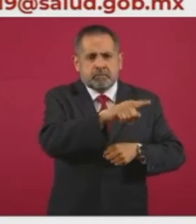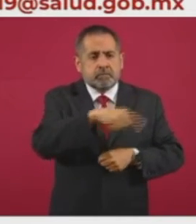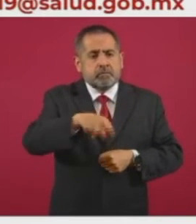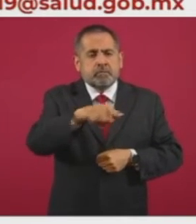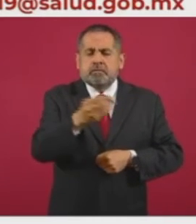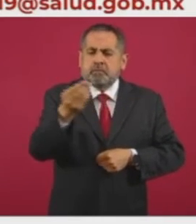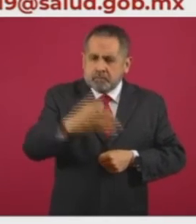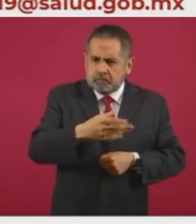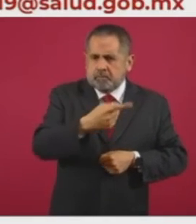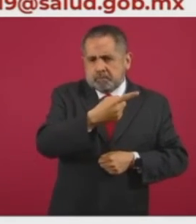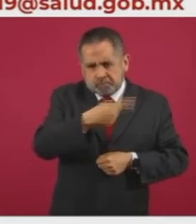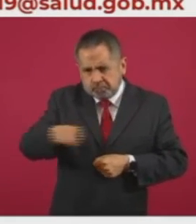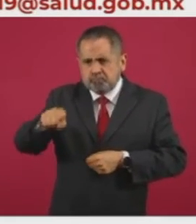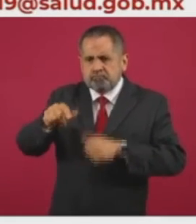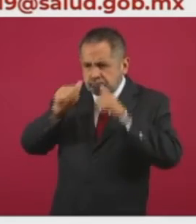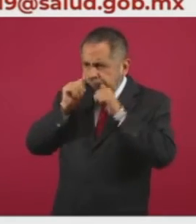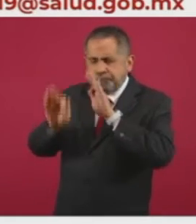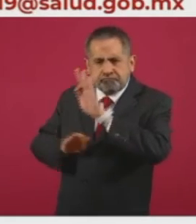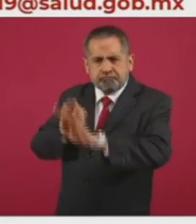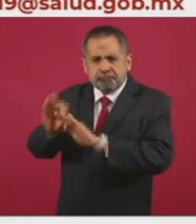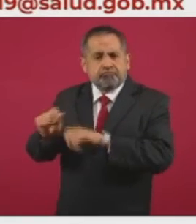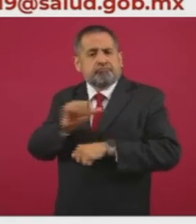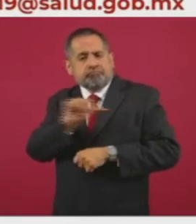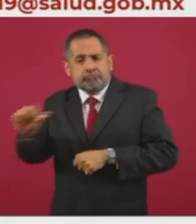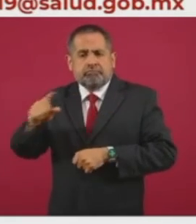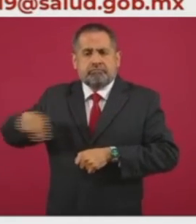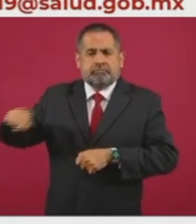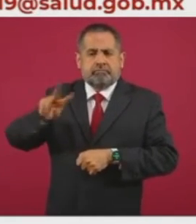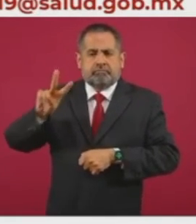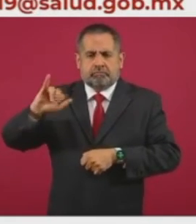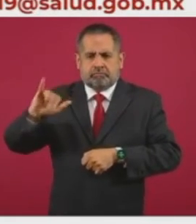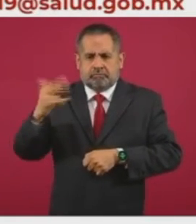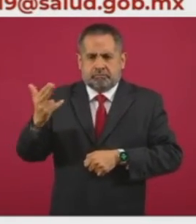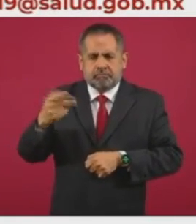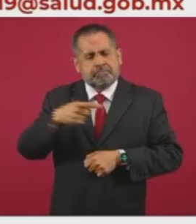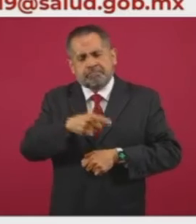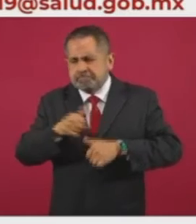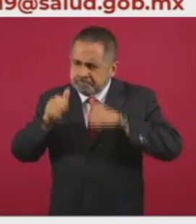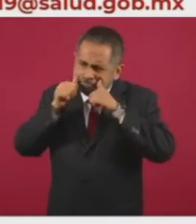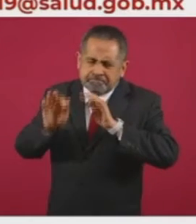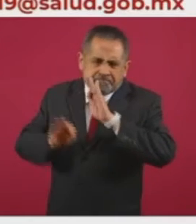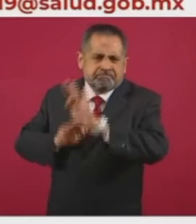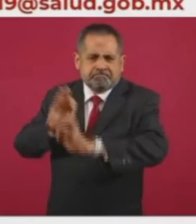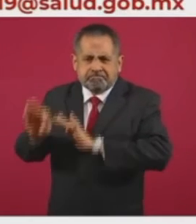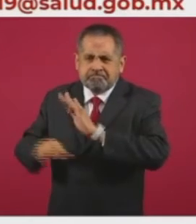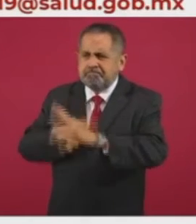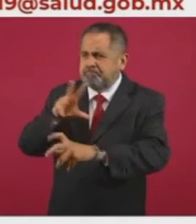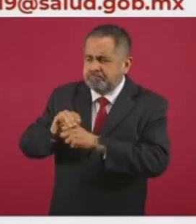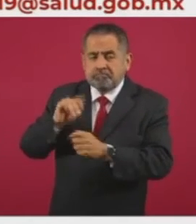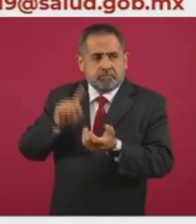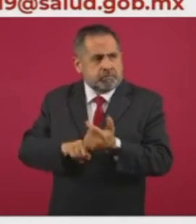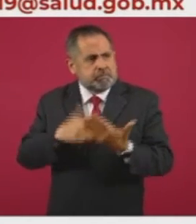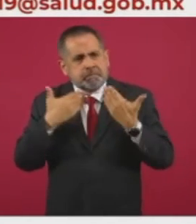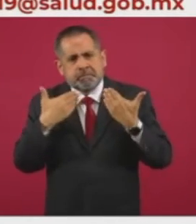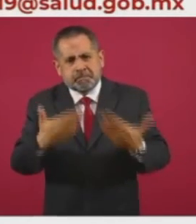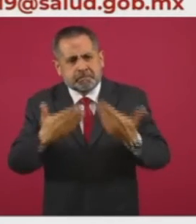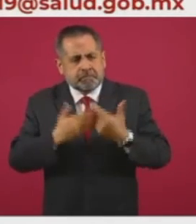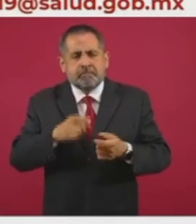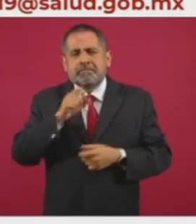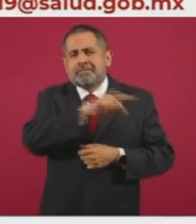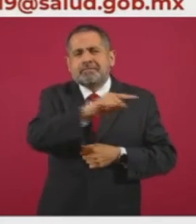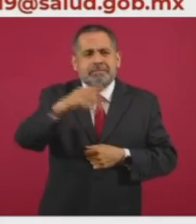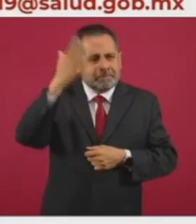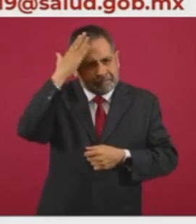seguido trabajando por salvaguardar el bienestar de toda la población, incluyendo los y las líderes